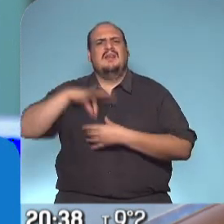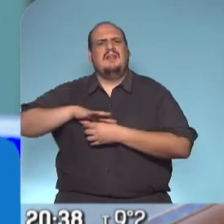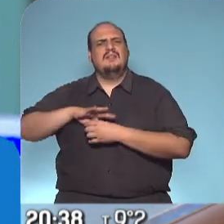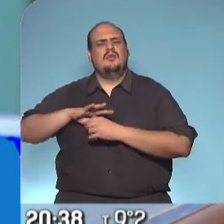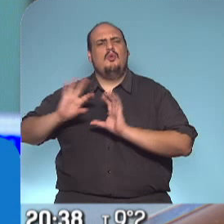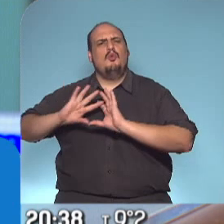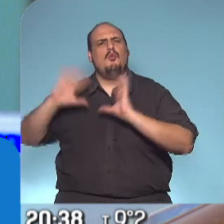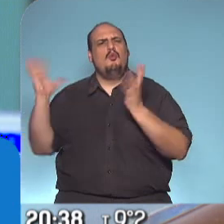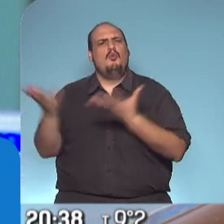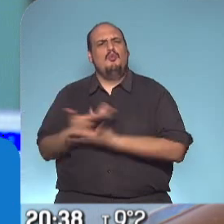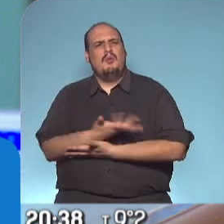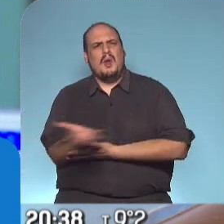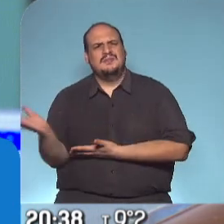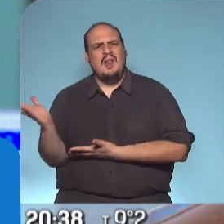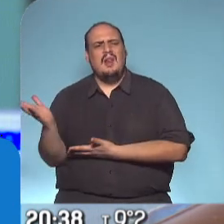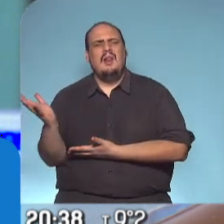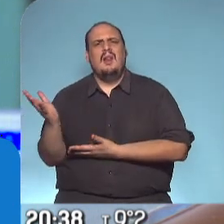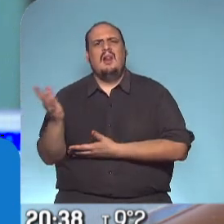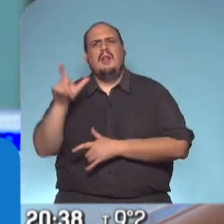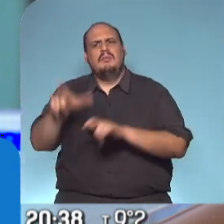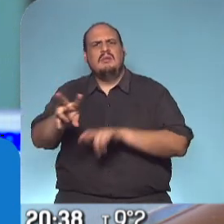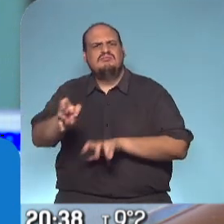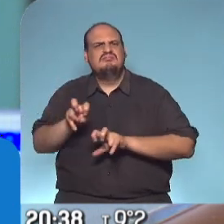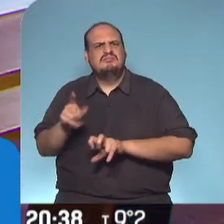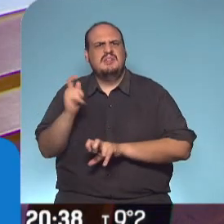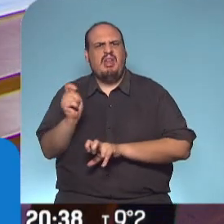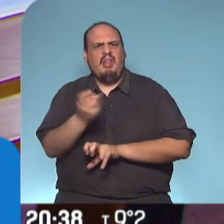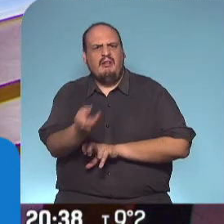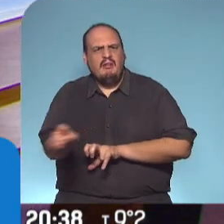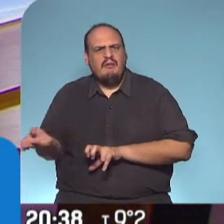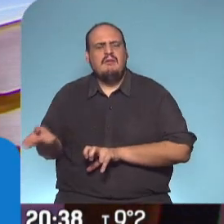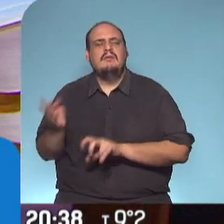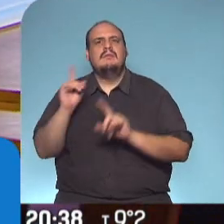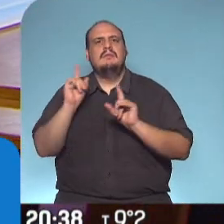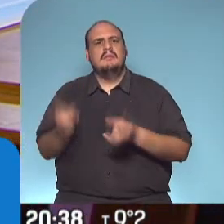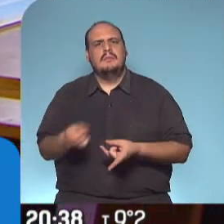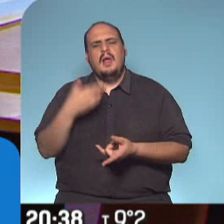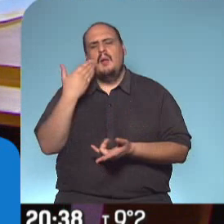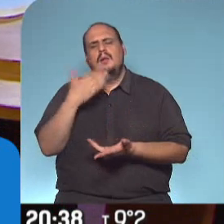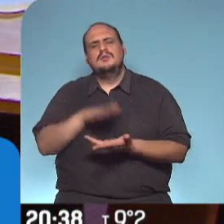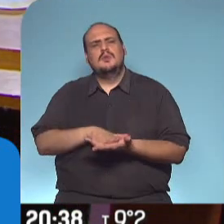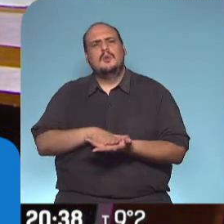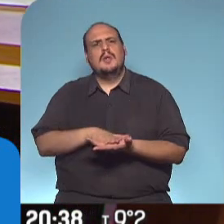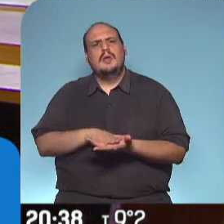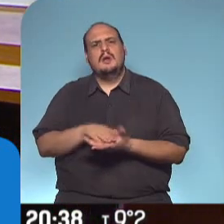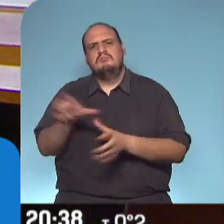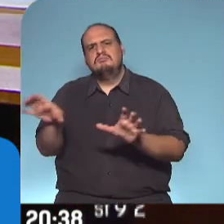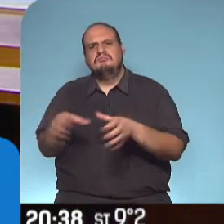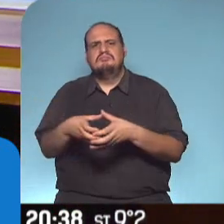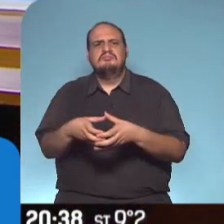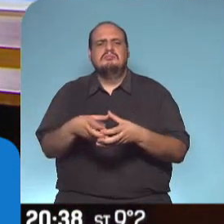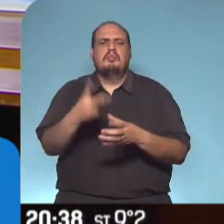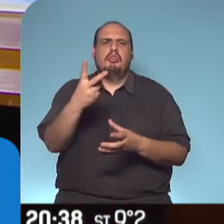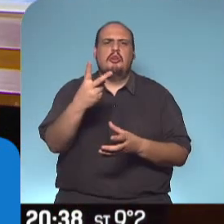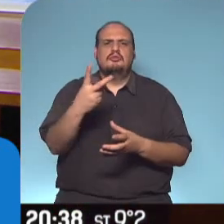universal. Veremos a cuántas personas, incluso se ha hablado de una posible población de entre 2 y 3